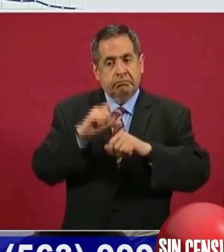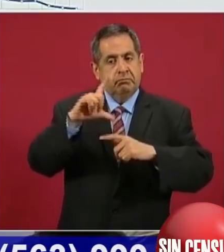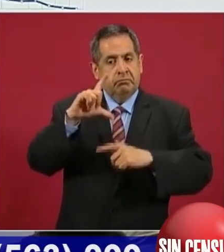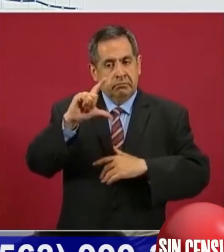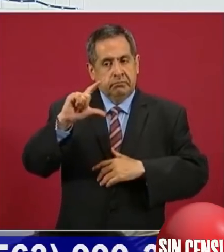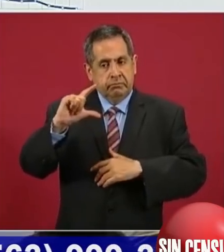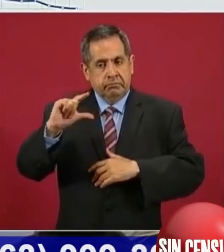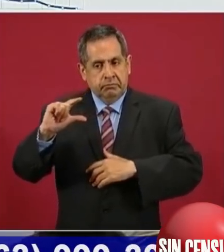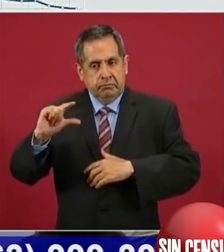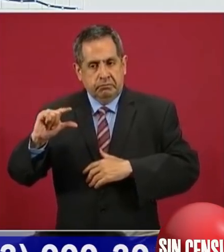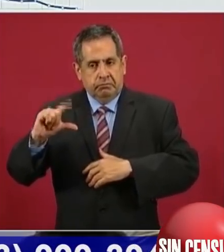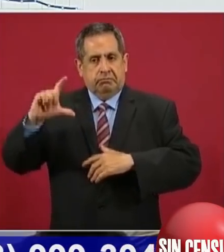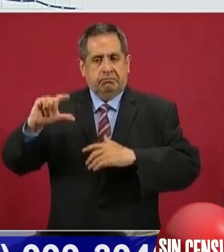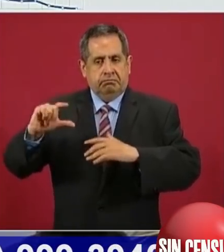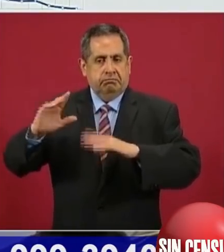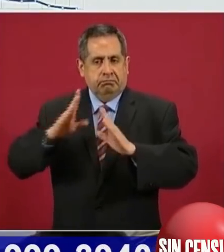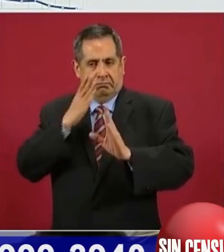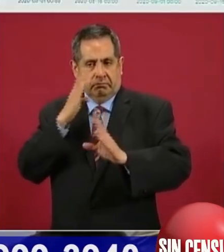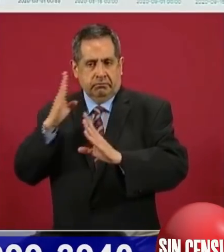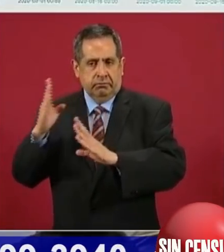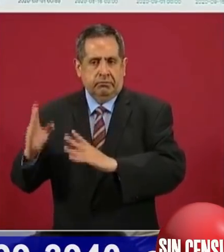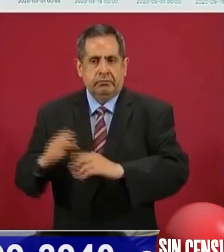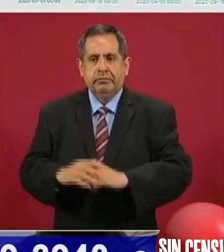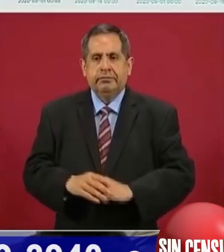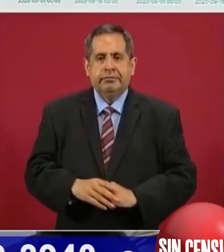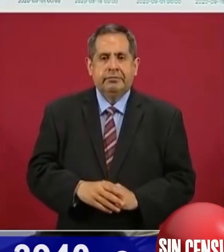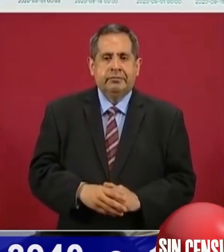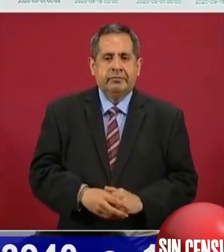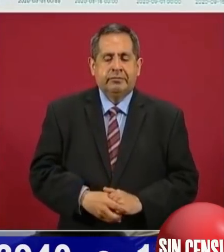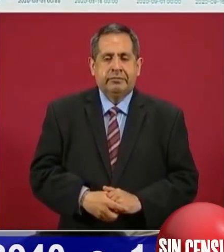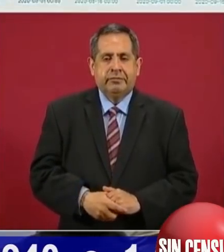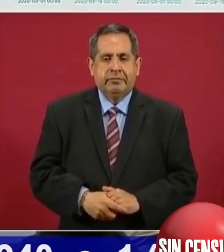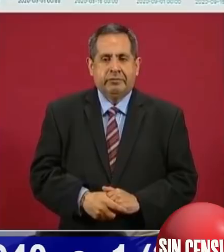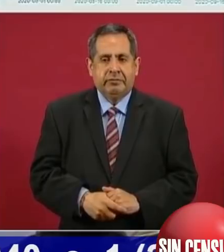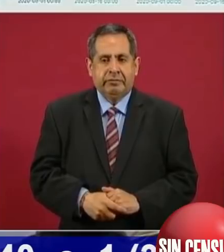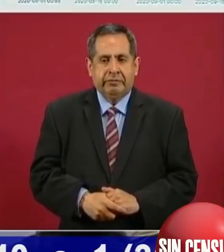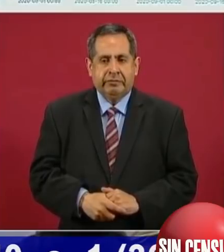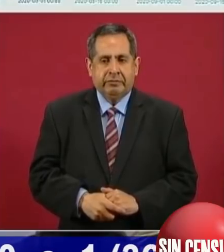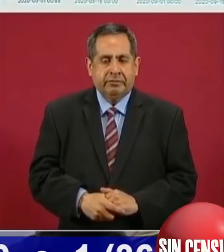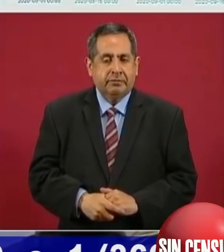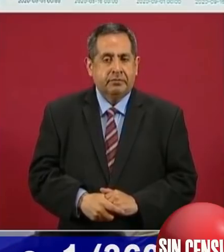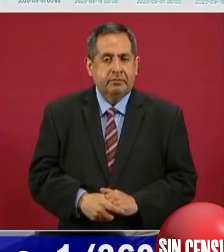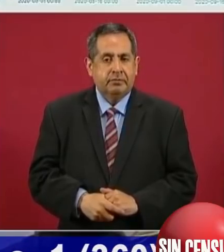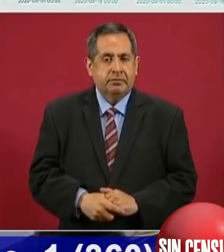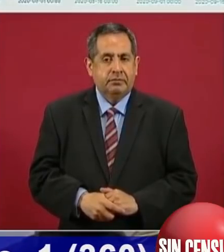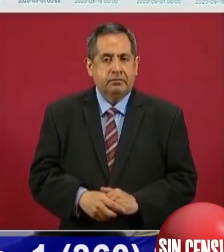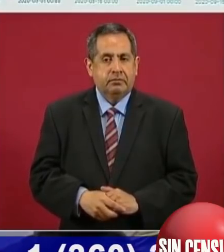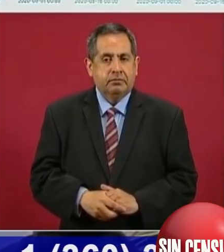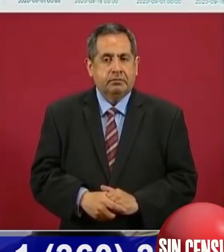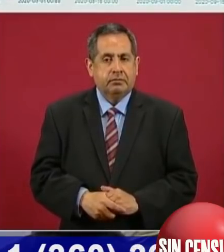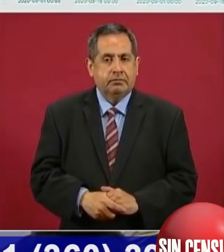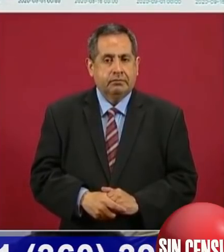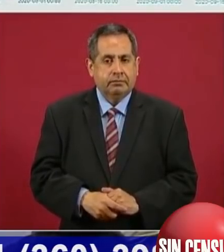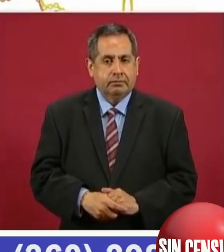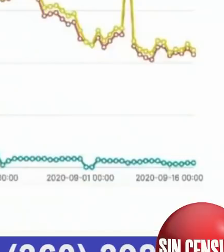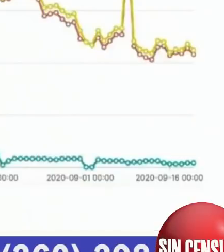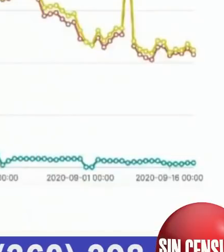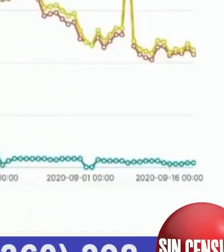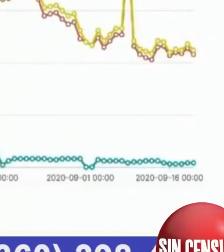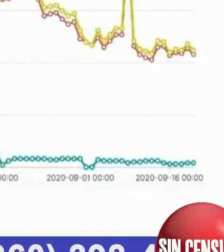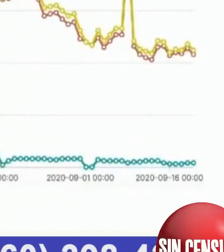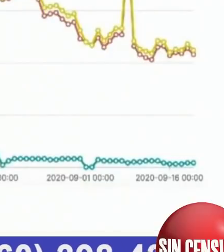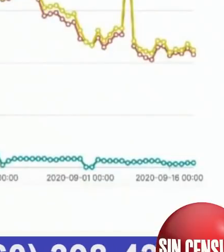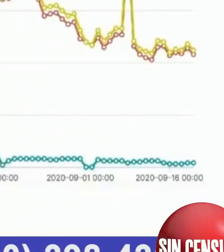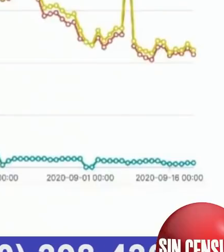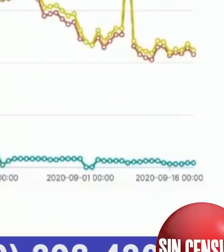reducción con algunas variaciones. La siguiente. La ocupación hospitalaria en mayo era relativamente baja y